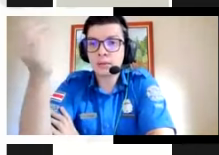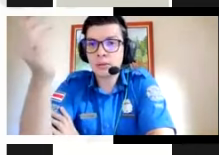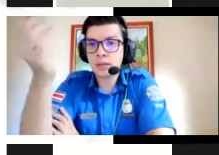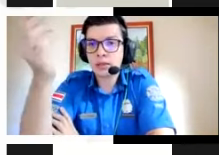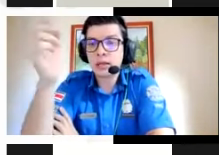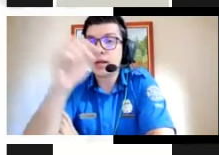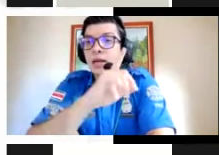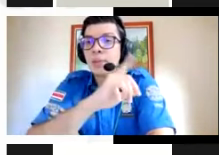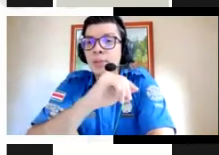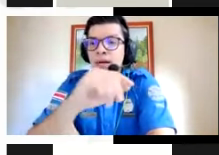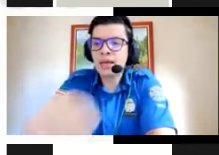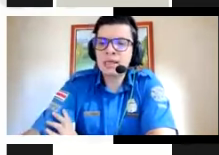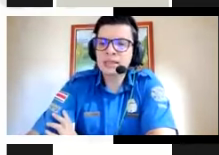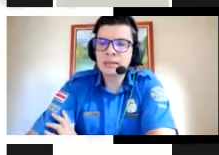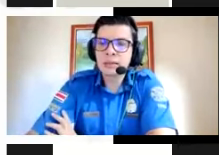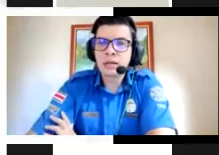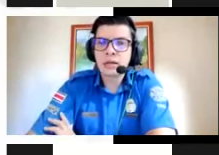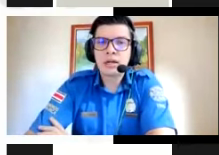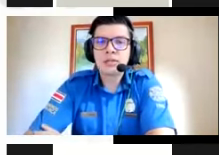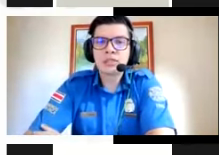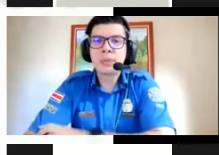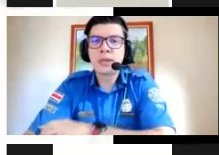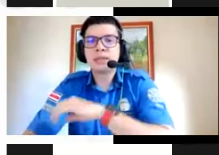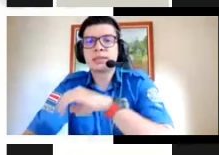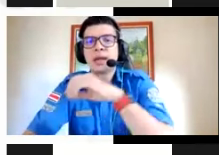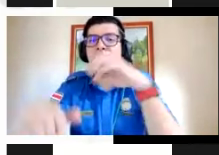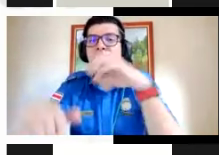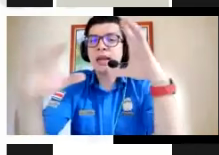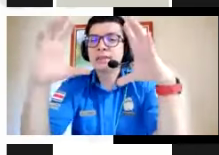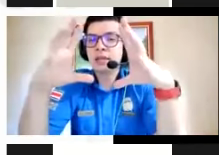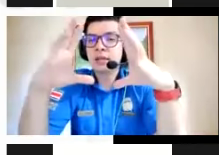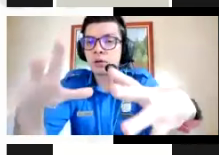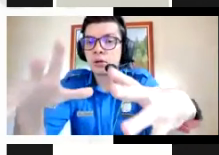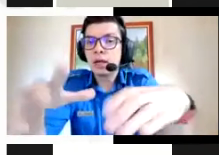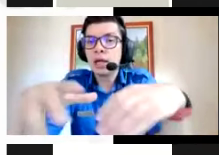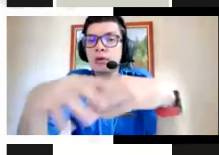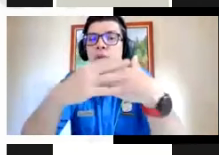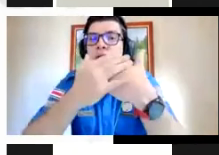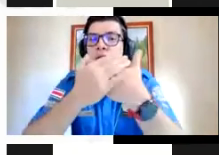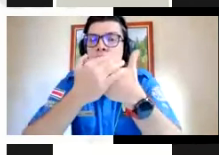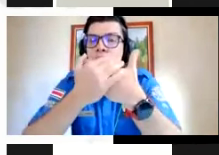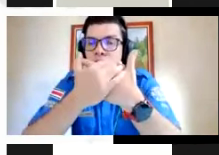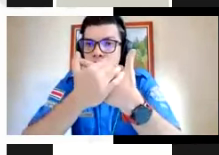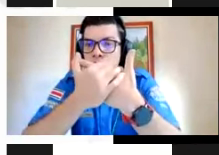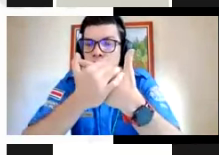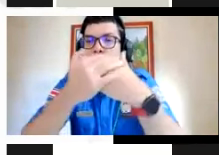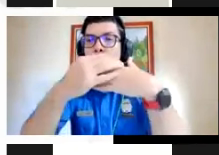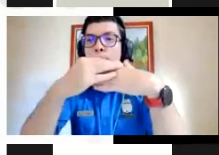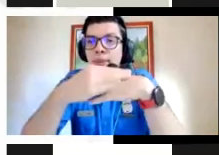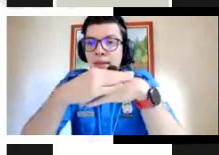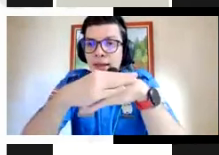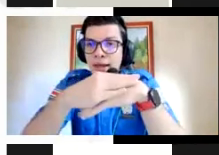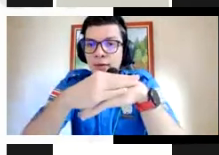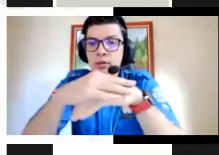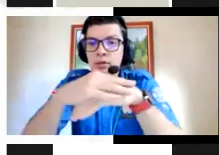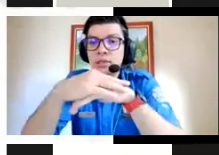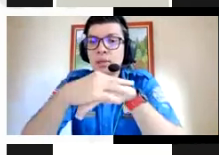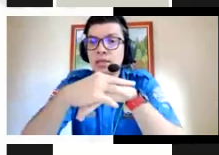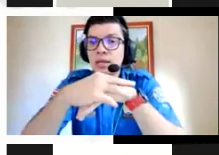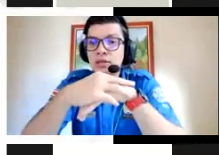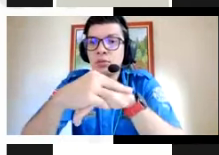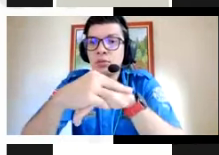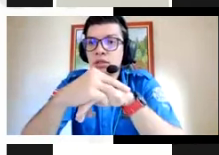gas segura. La primera de ellas, recipientes al exterior, en una buena condición, ventilados,